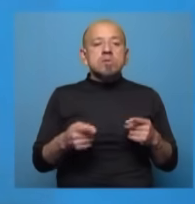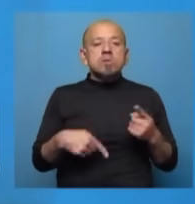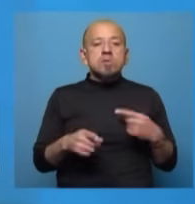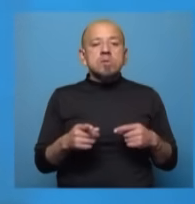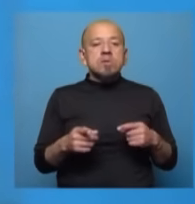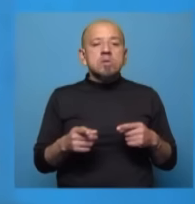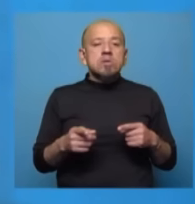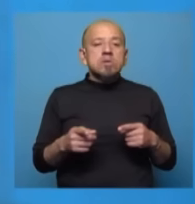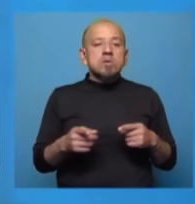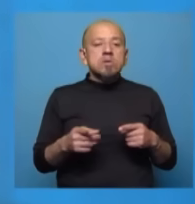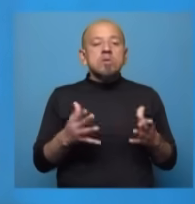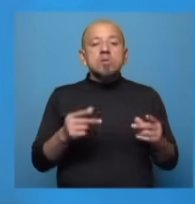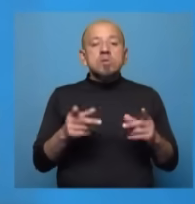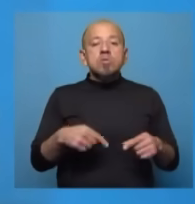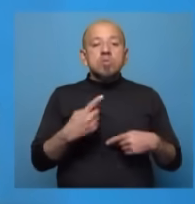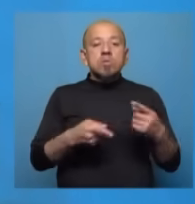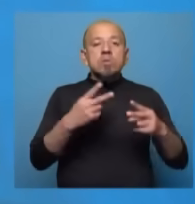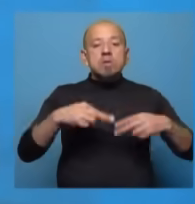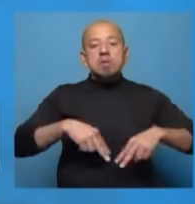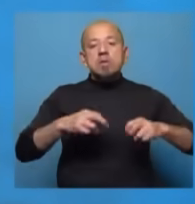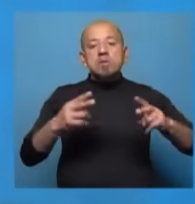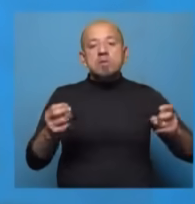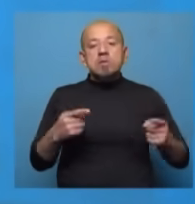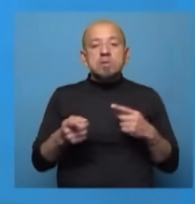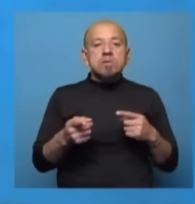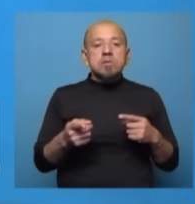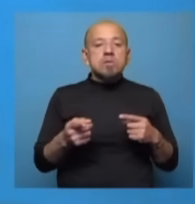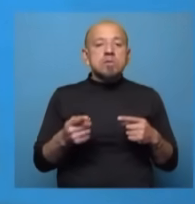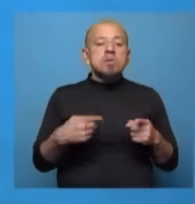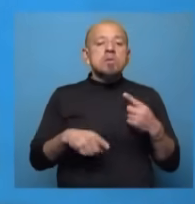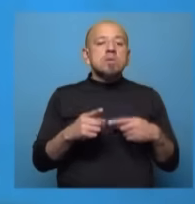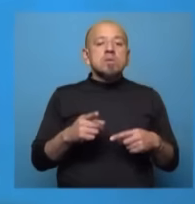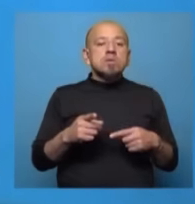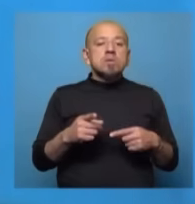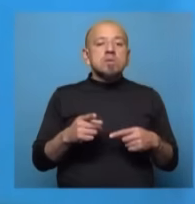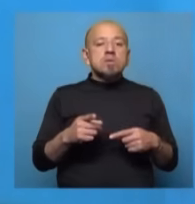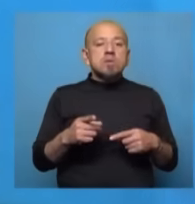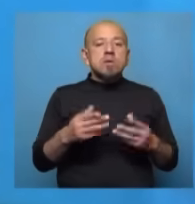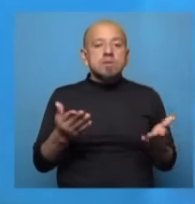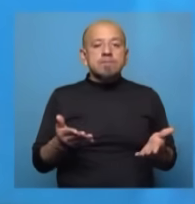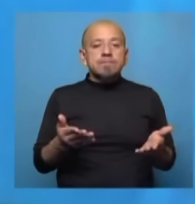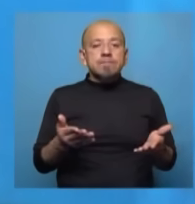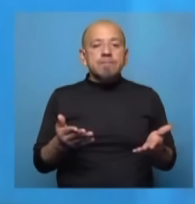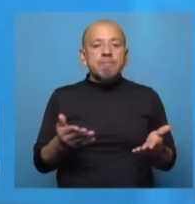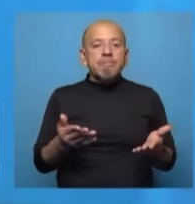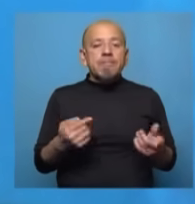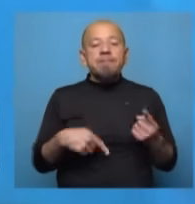sigue la etapa de investigación entonces entonces previo acusar tenés que dejar bien